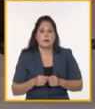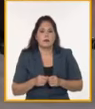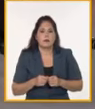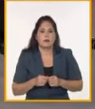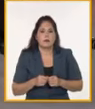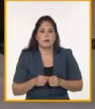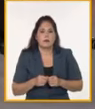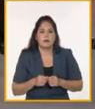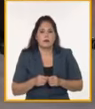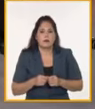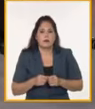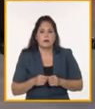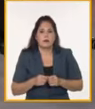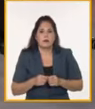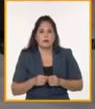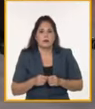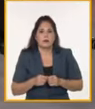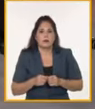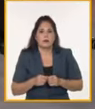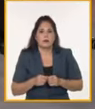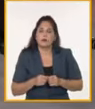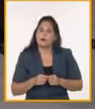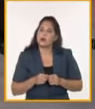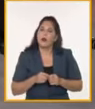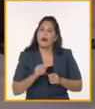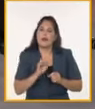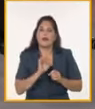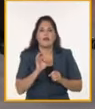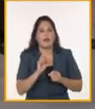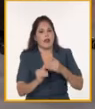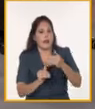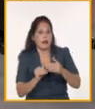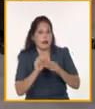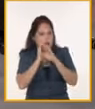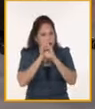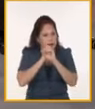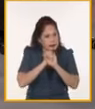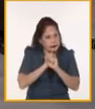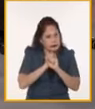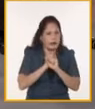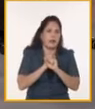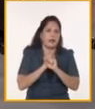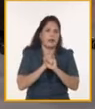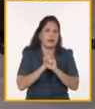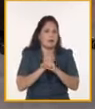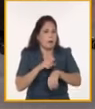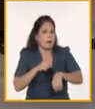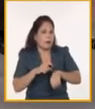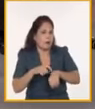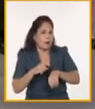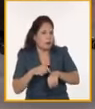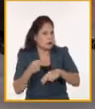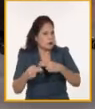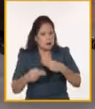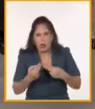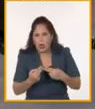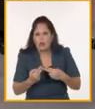público eh con determinados protocolos de de Secreto en qué momento se abren las